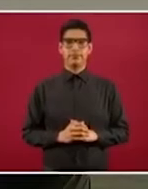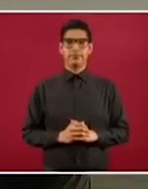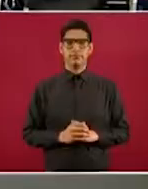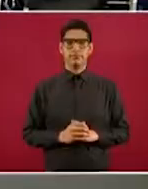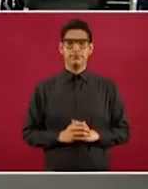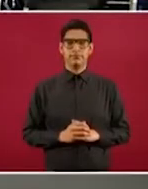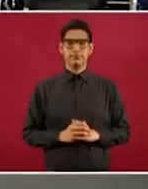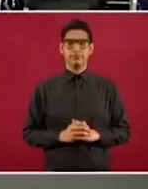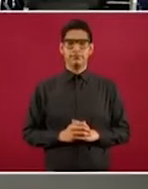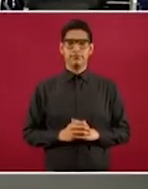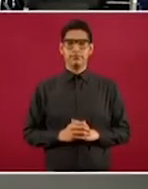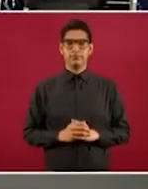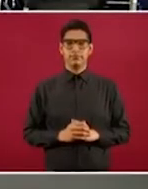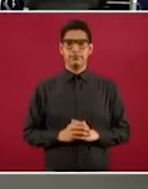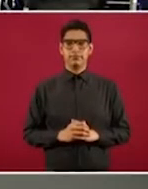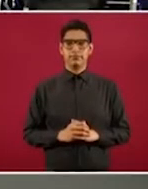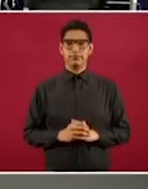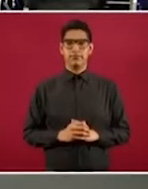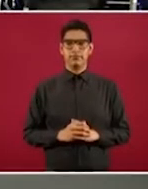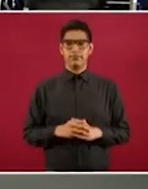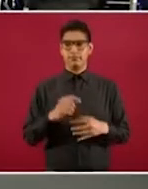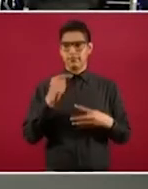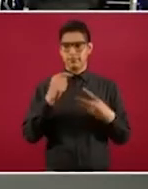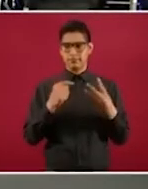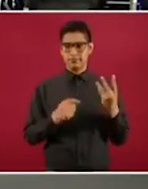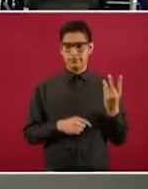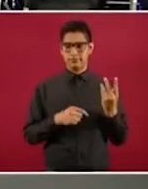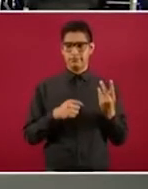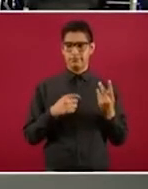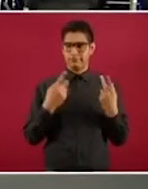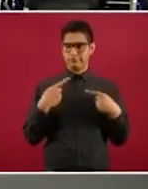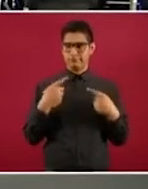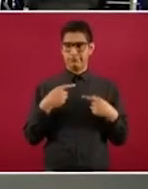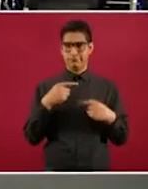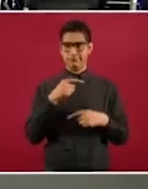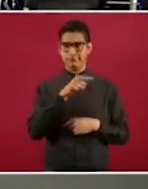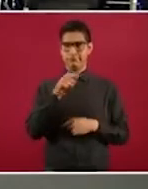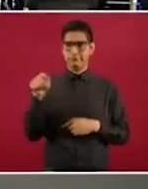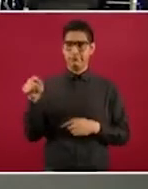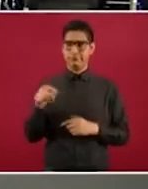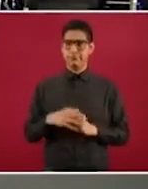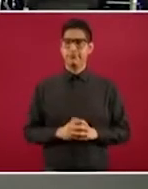Uno, dos, tres y cuatro. Ahorita.